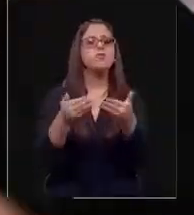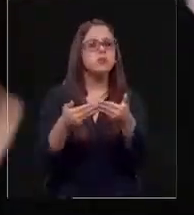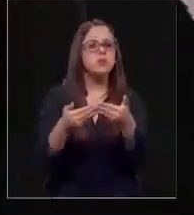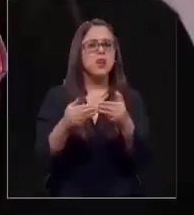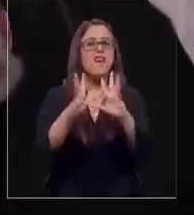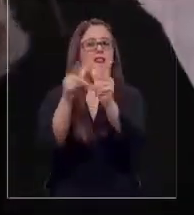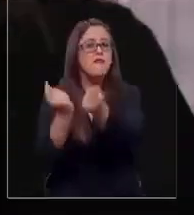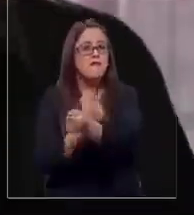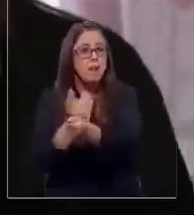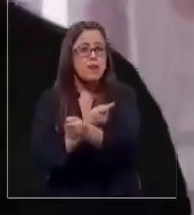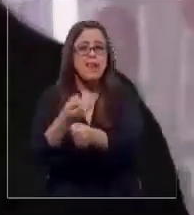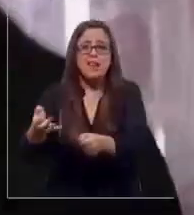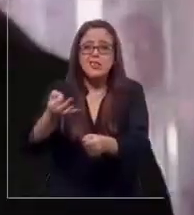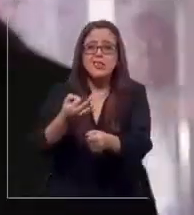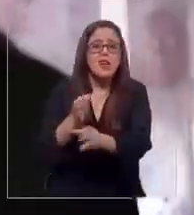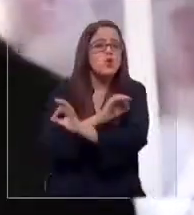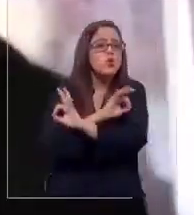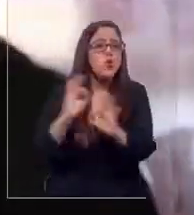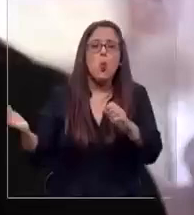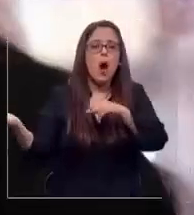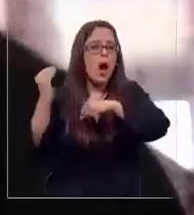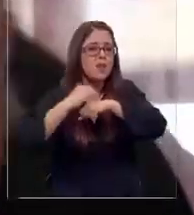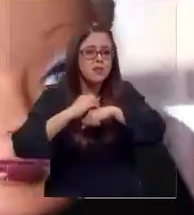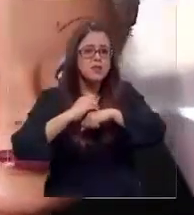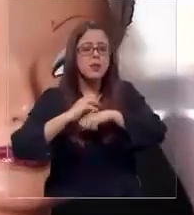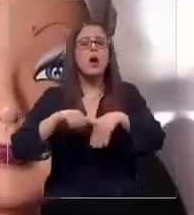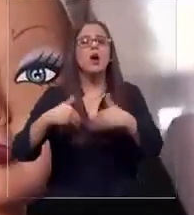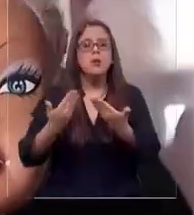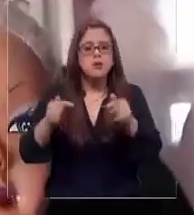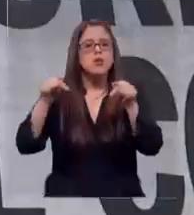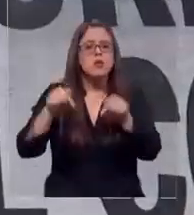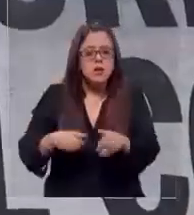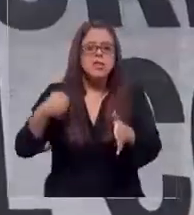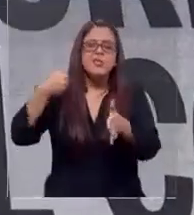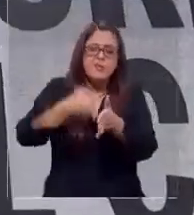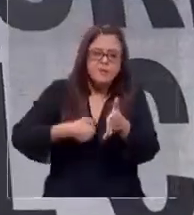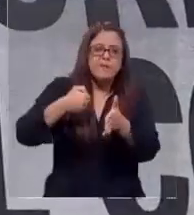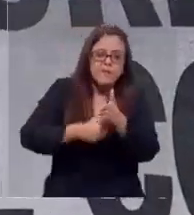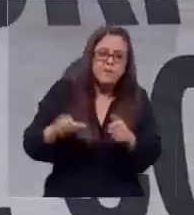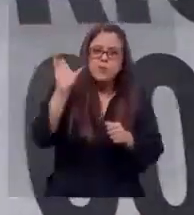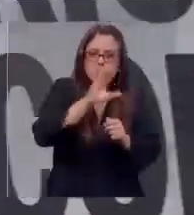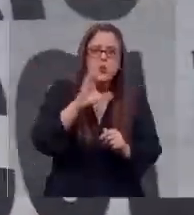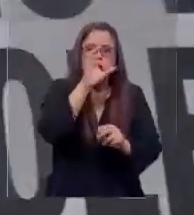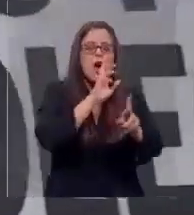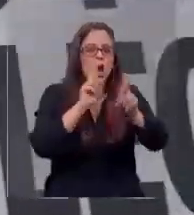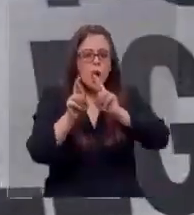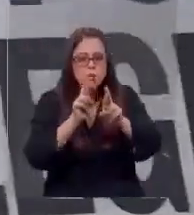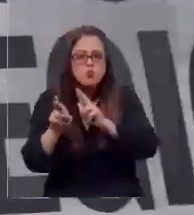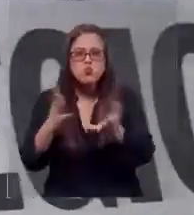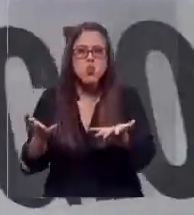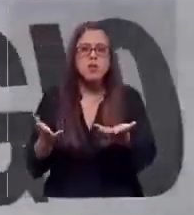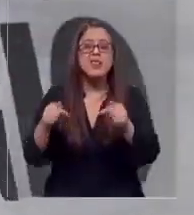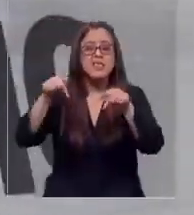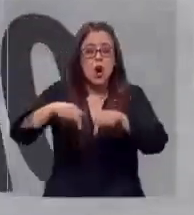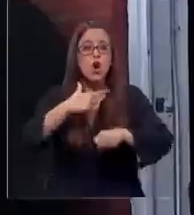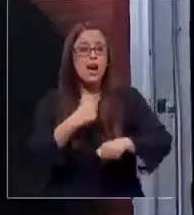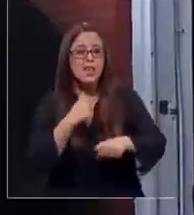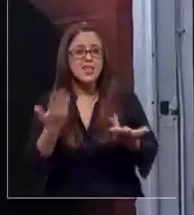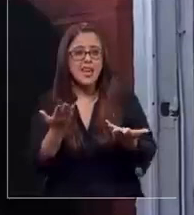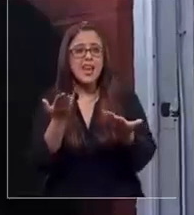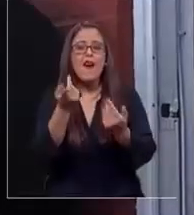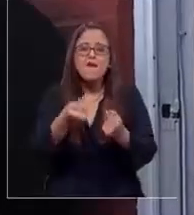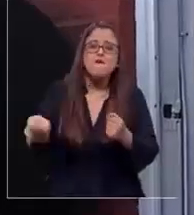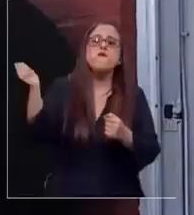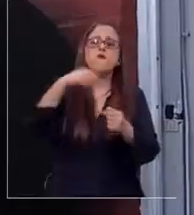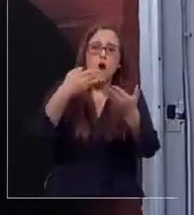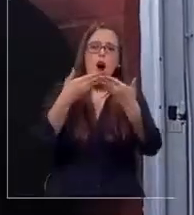familia asegura nunca haber sido notificada. Por ello, hoy siguen en su lucha buscando respuestas. Lo que quieren ahora es reabrir